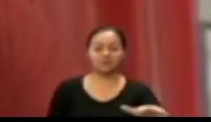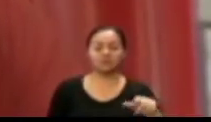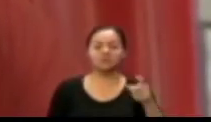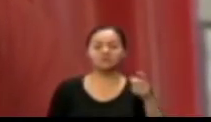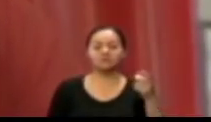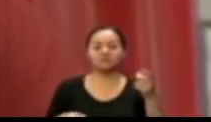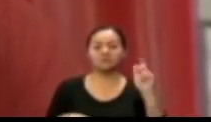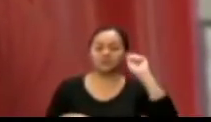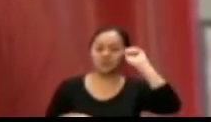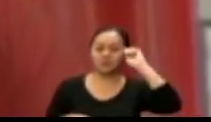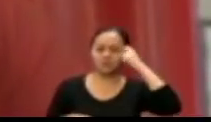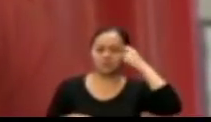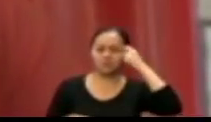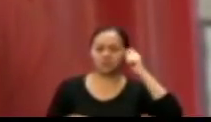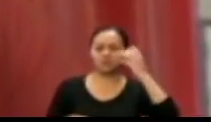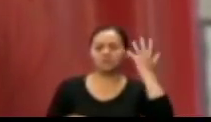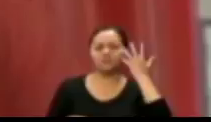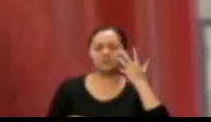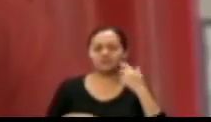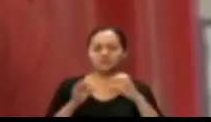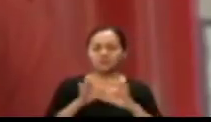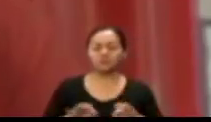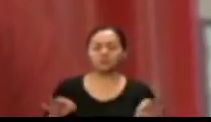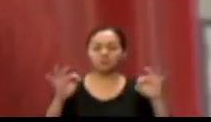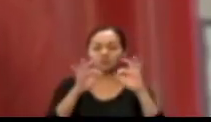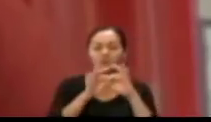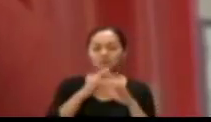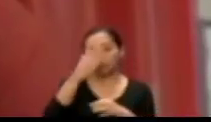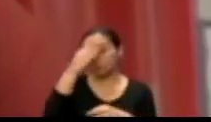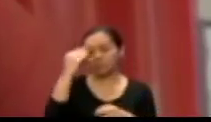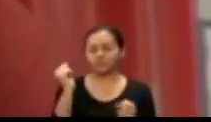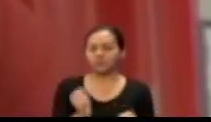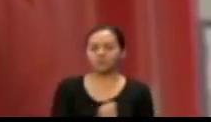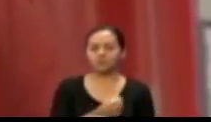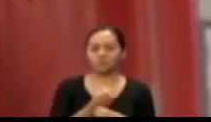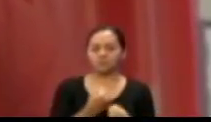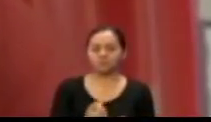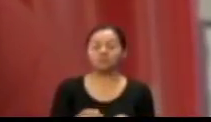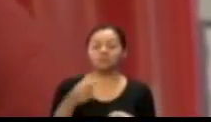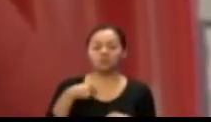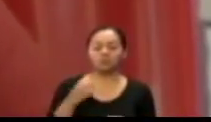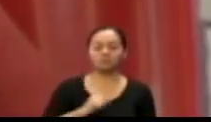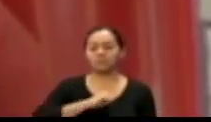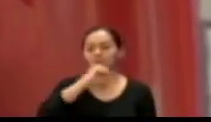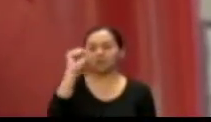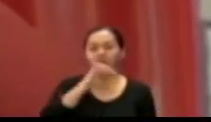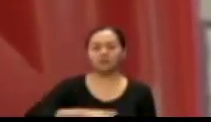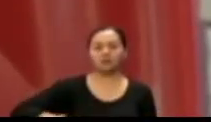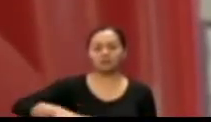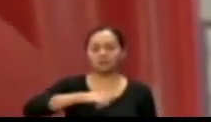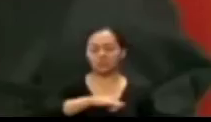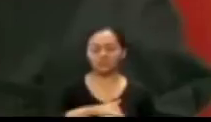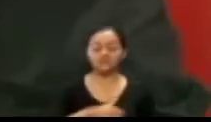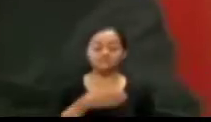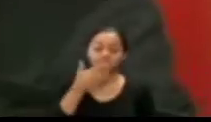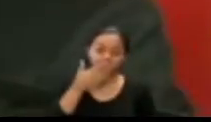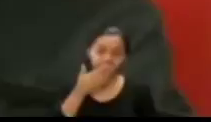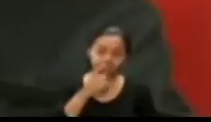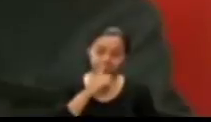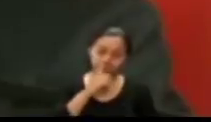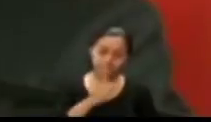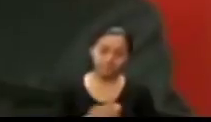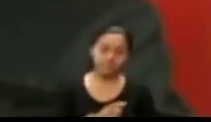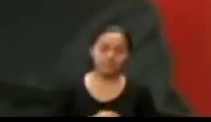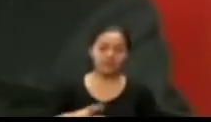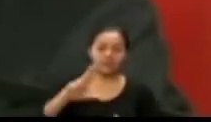también se recuerda una fecha importante que es imposible olvidar para los ecuatorianos, donde triunfó la democracia, Jorge. Por supuesto, y esta